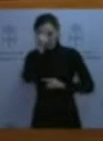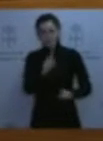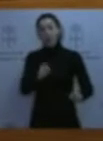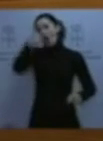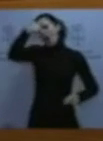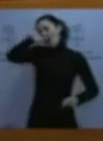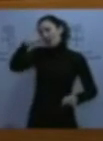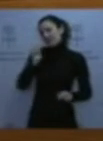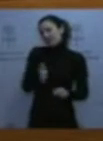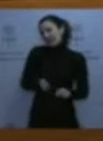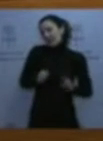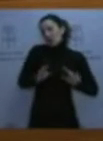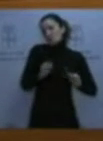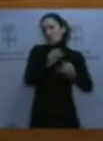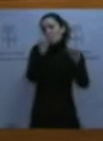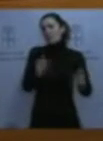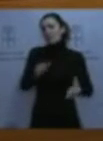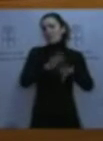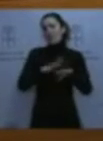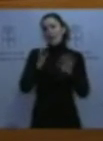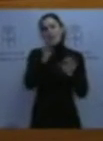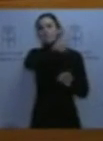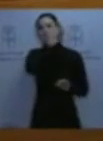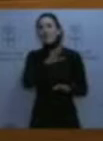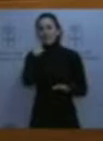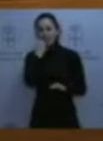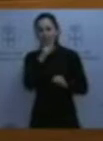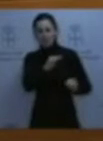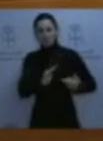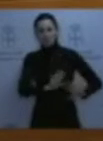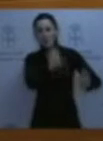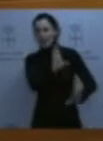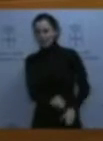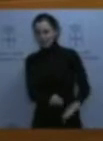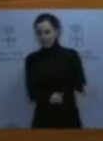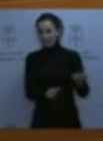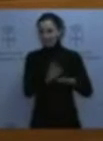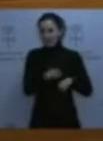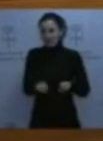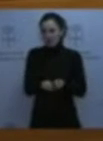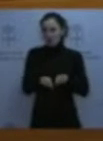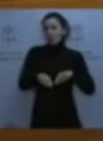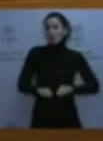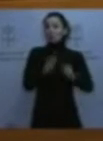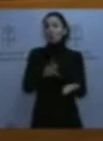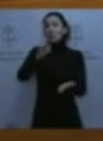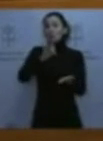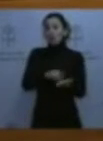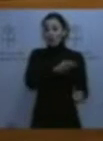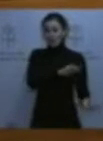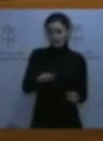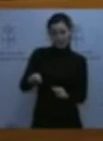tipo de prácticas rituales. En su caso bastaba con que vieran o supieran de la vejación operada en el cuerpo de sus